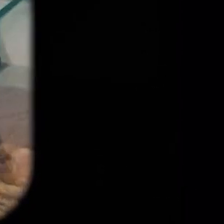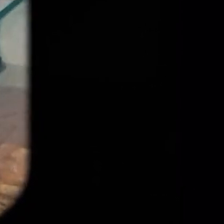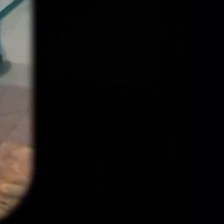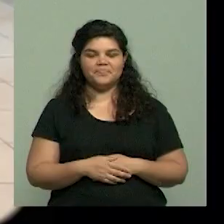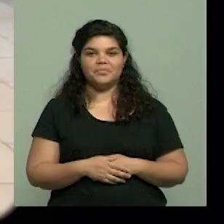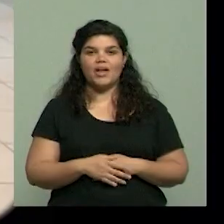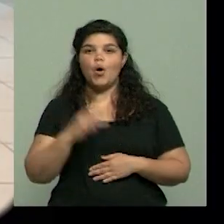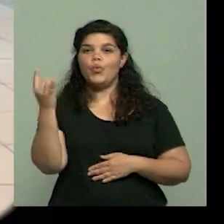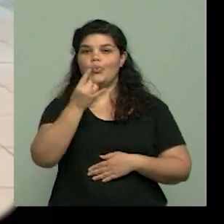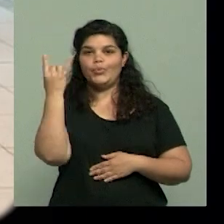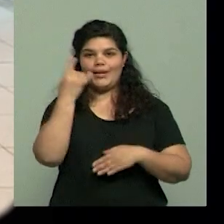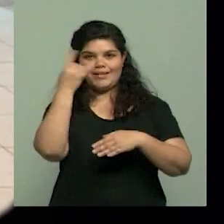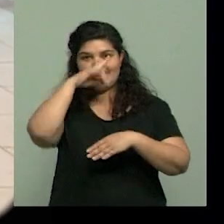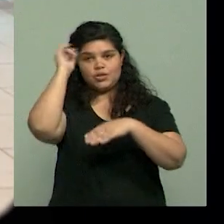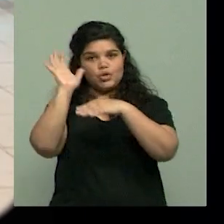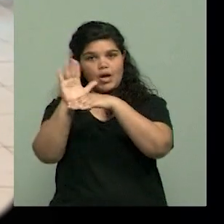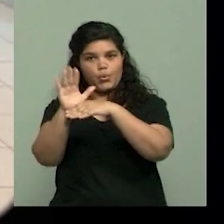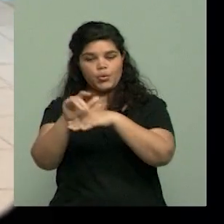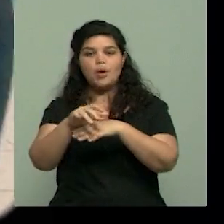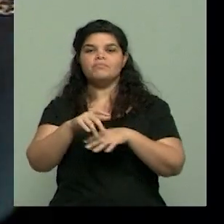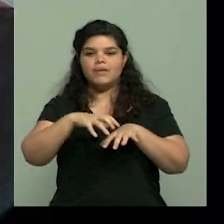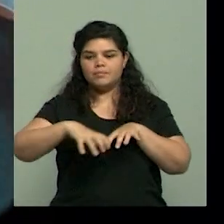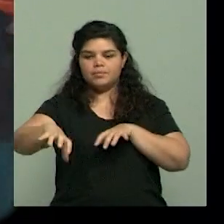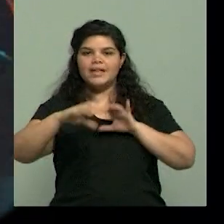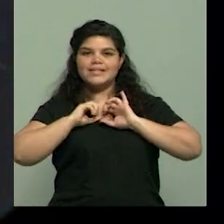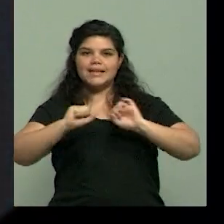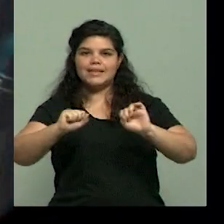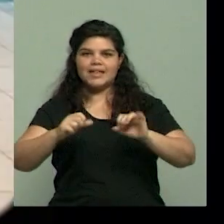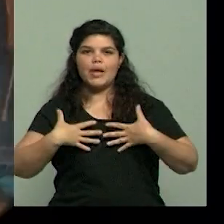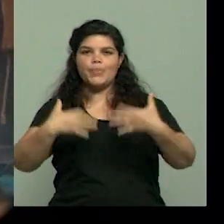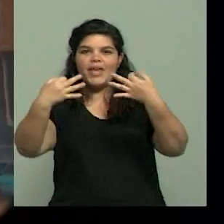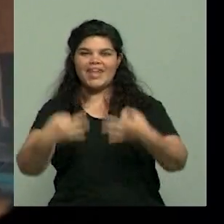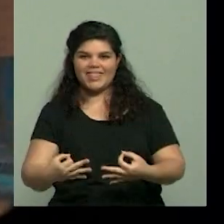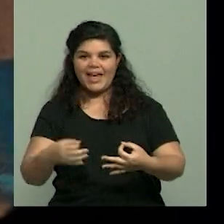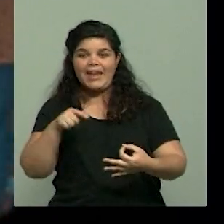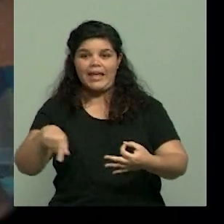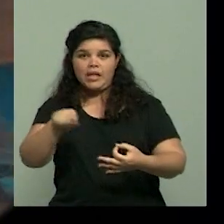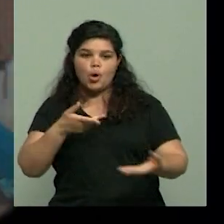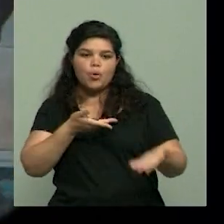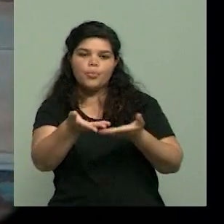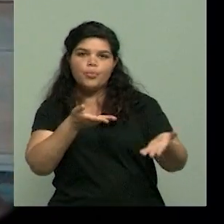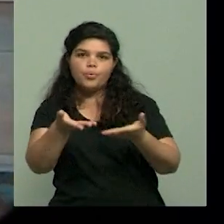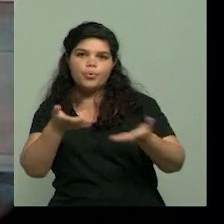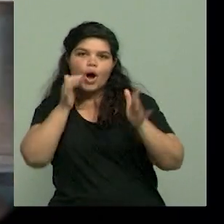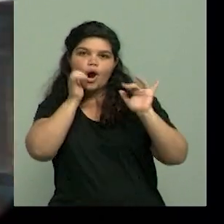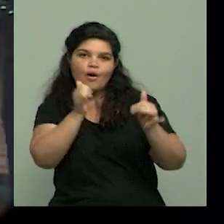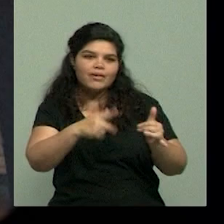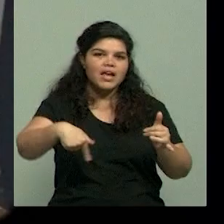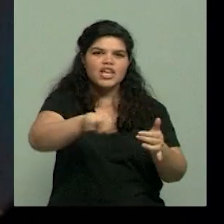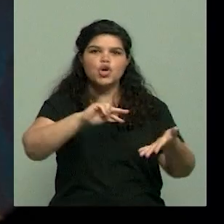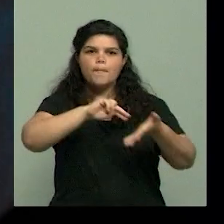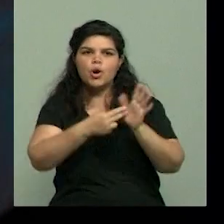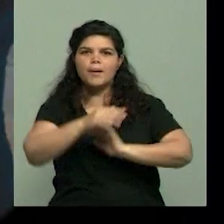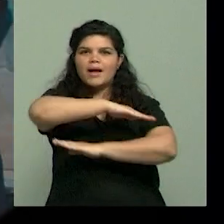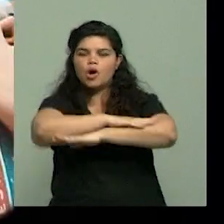La Universidad Nacional de Cuyo, a través de la Secretaría de Bienestar Estudiantil, ofrece asistencia a los jóvenes que tienen problemáticas en la